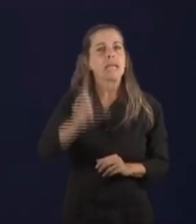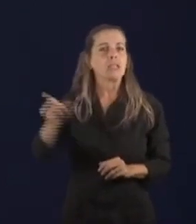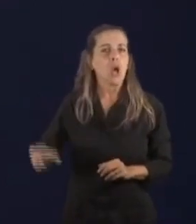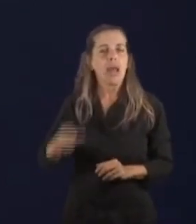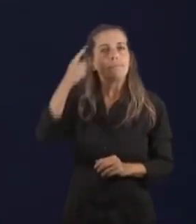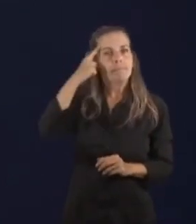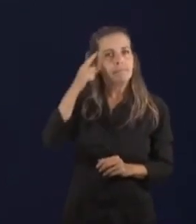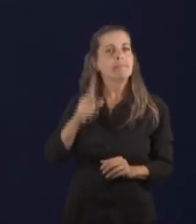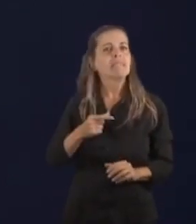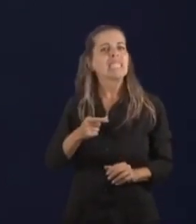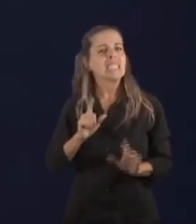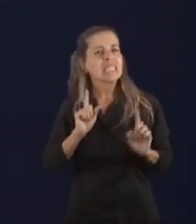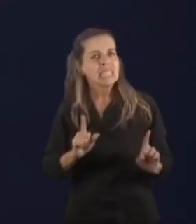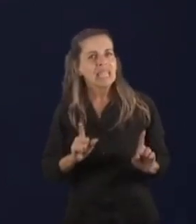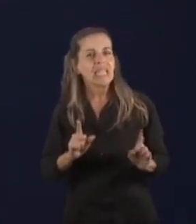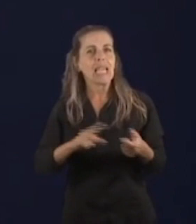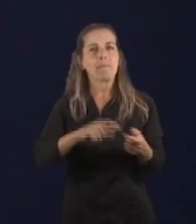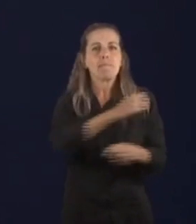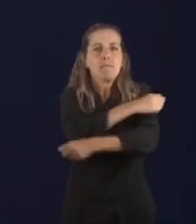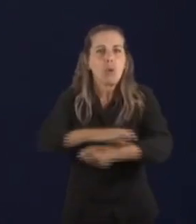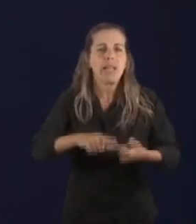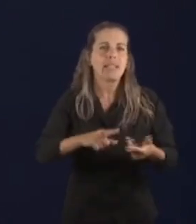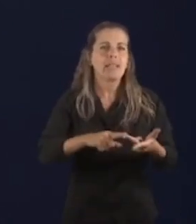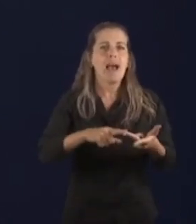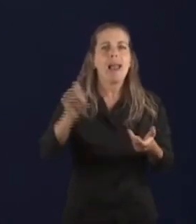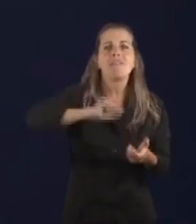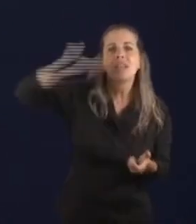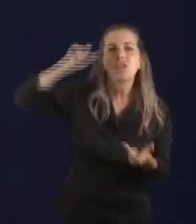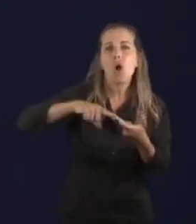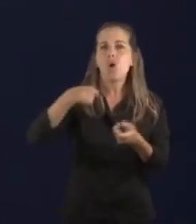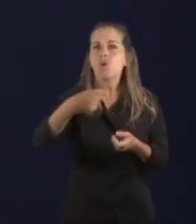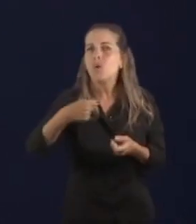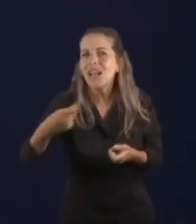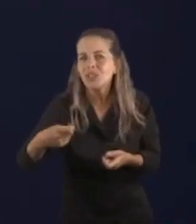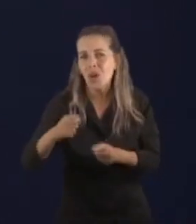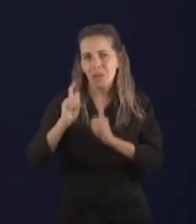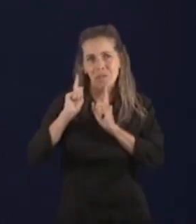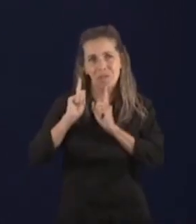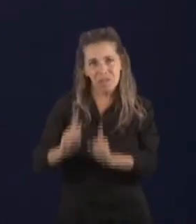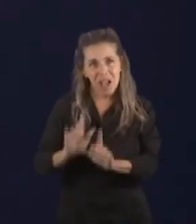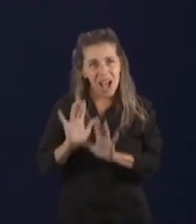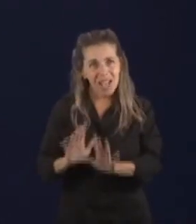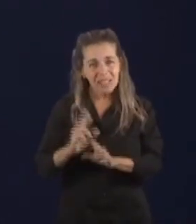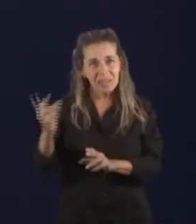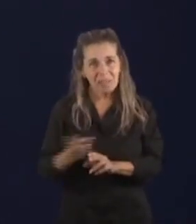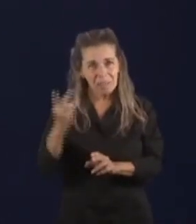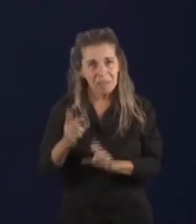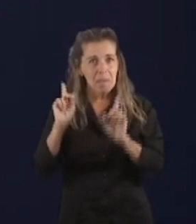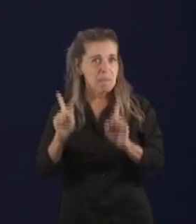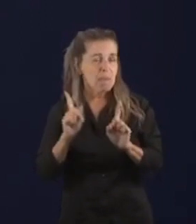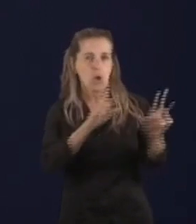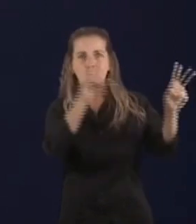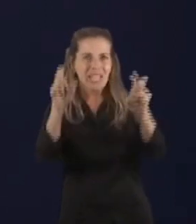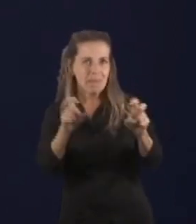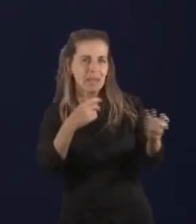la inflación las jubilaciones y todo el resto de las cosas que venimos Charlando con ustedes y que charlamos en otros no solo con